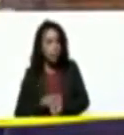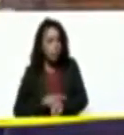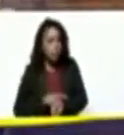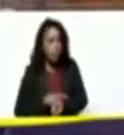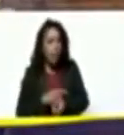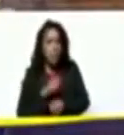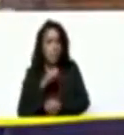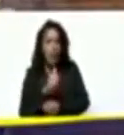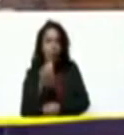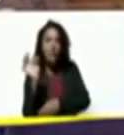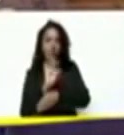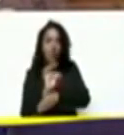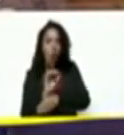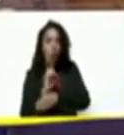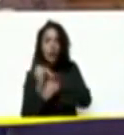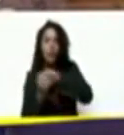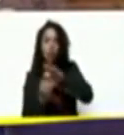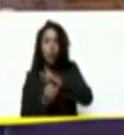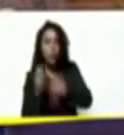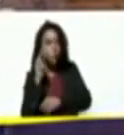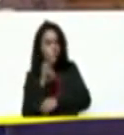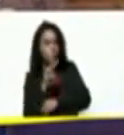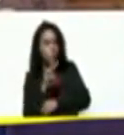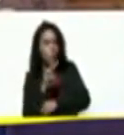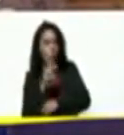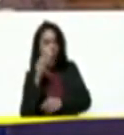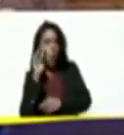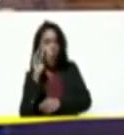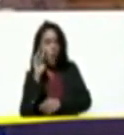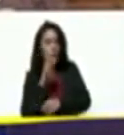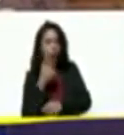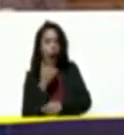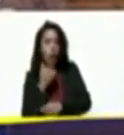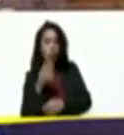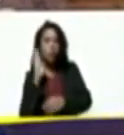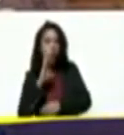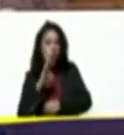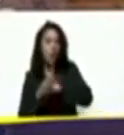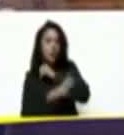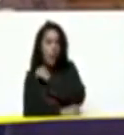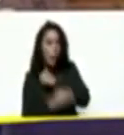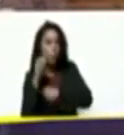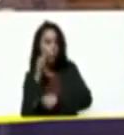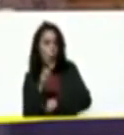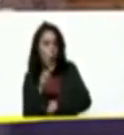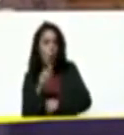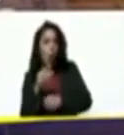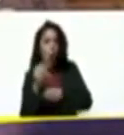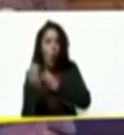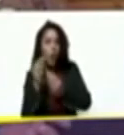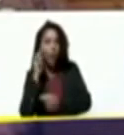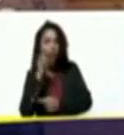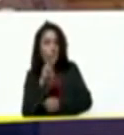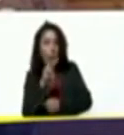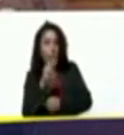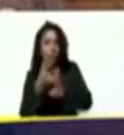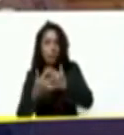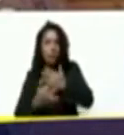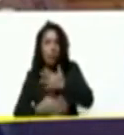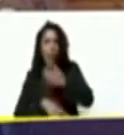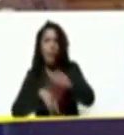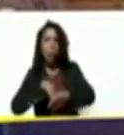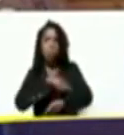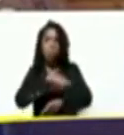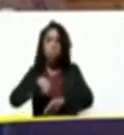una prueba importante, pero no es única a un proceso penal. Tenemos que ver esto con un tema de visión jurídica técnica. Tenemos